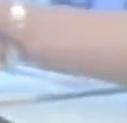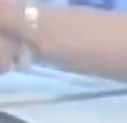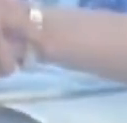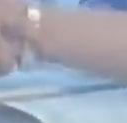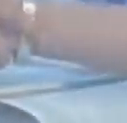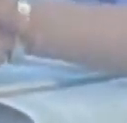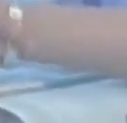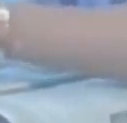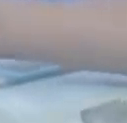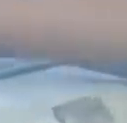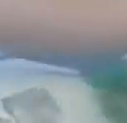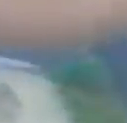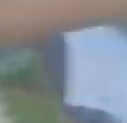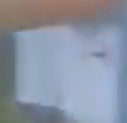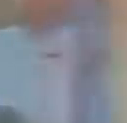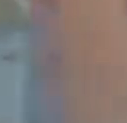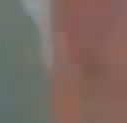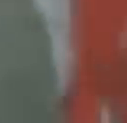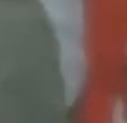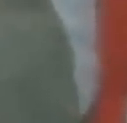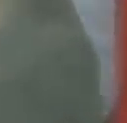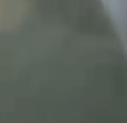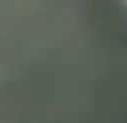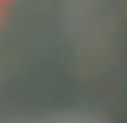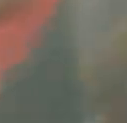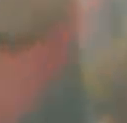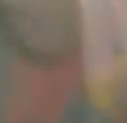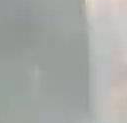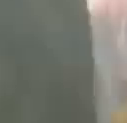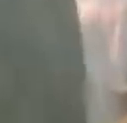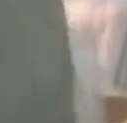cómo tender la mano al semejante?